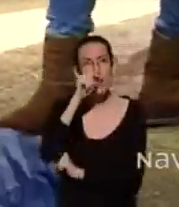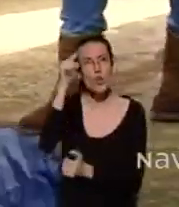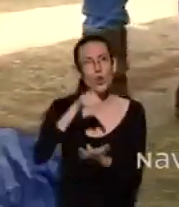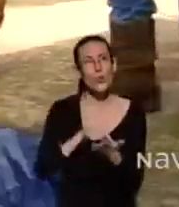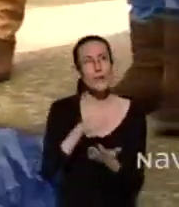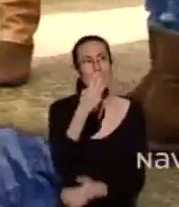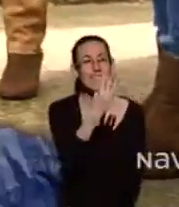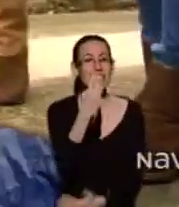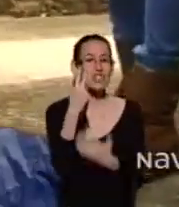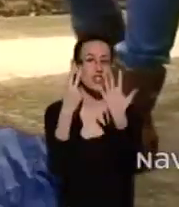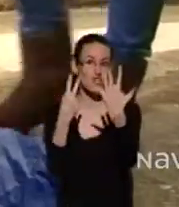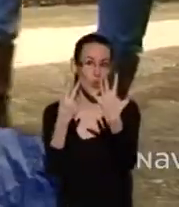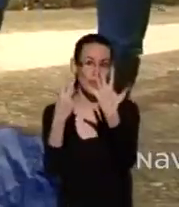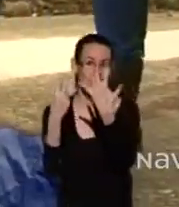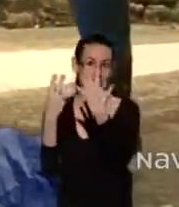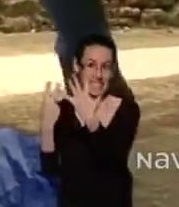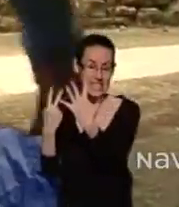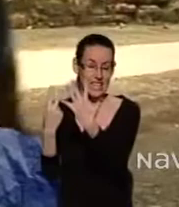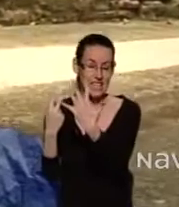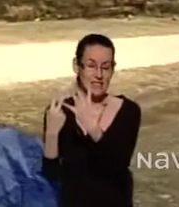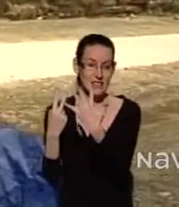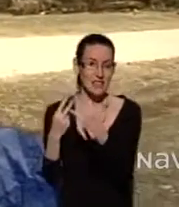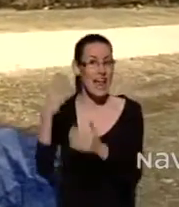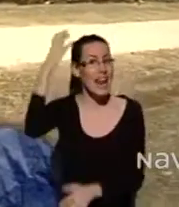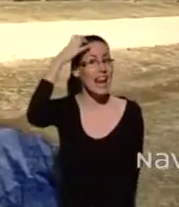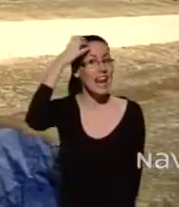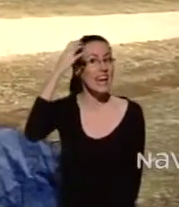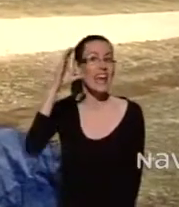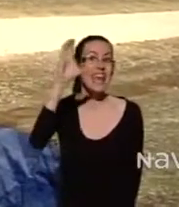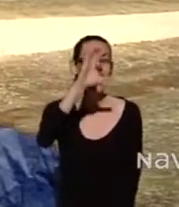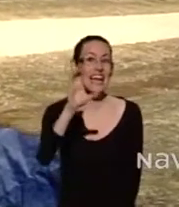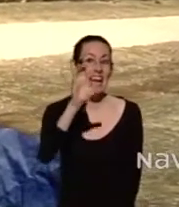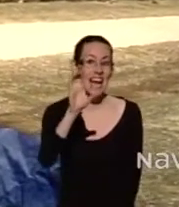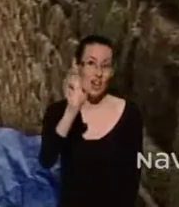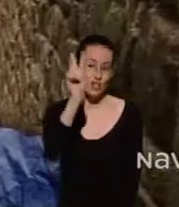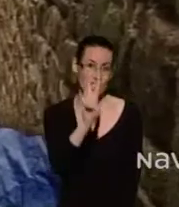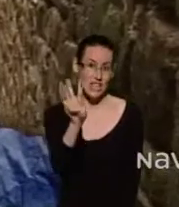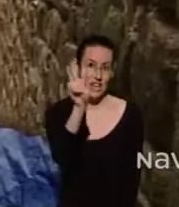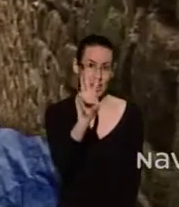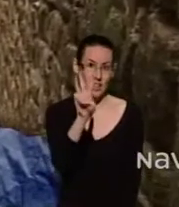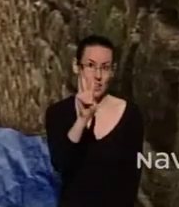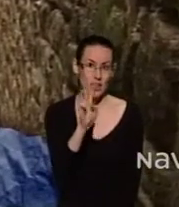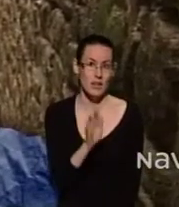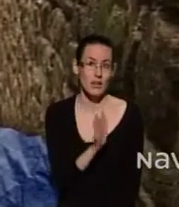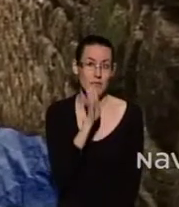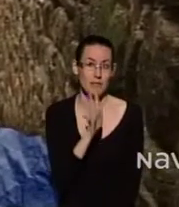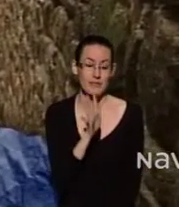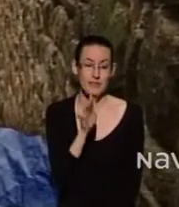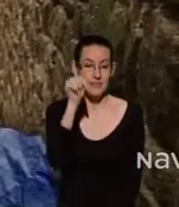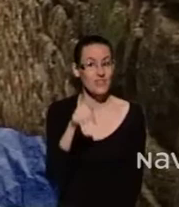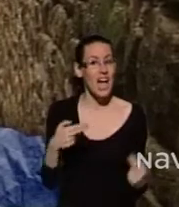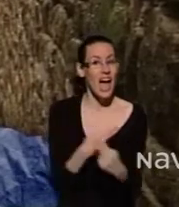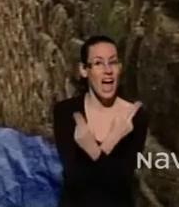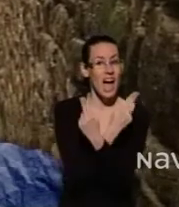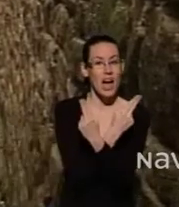1397, el rey Carlos III, como había sufrido tanto Aibar en las guerras fronterizas con Castilla y Aragón,